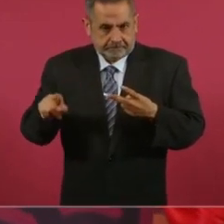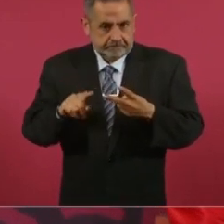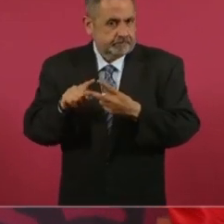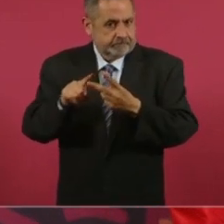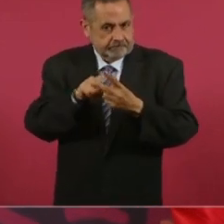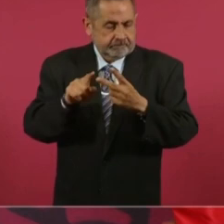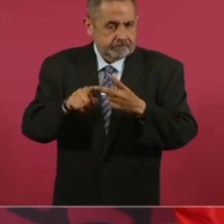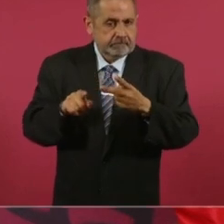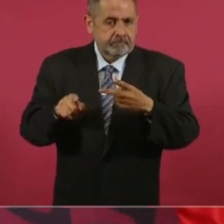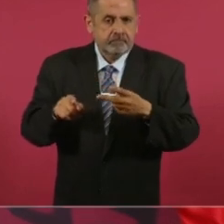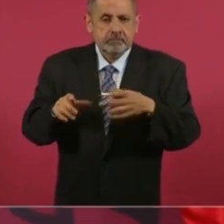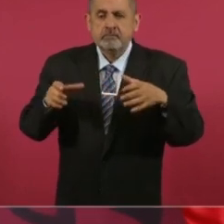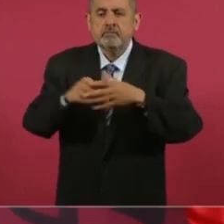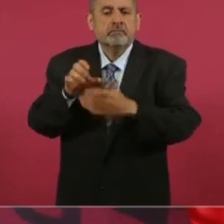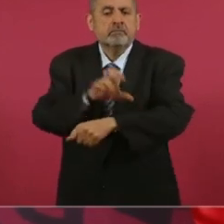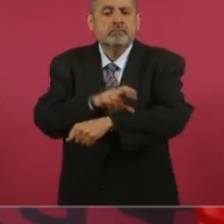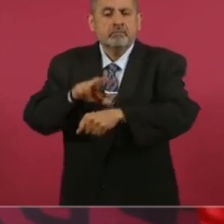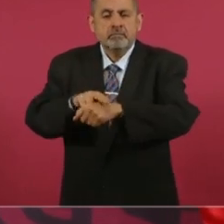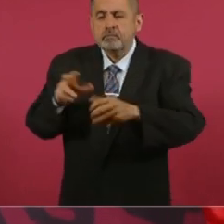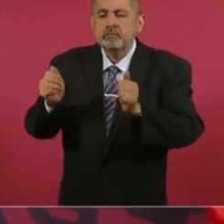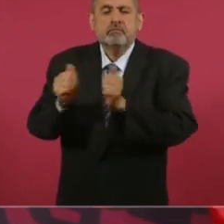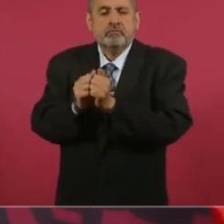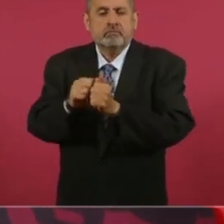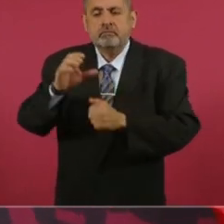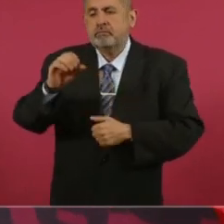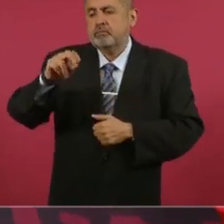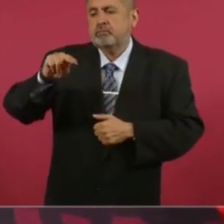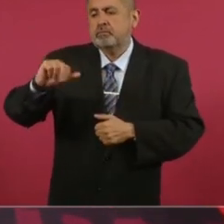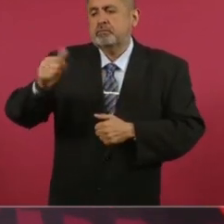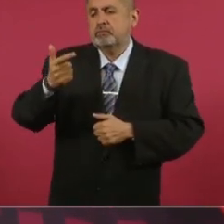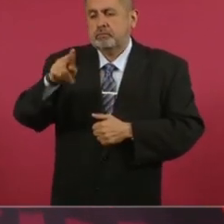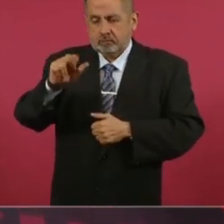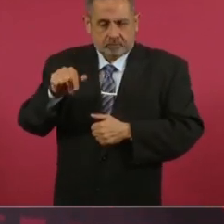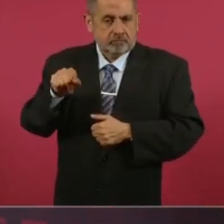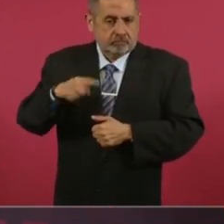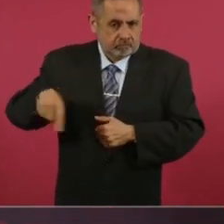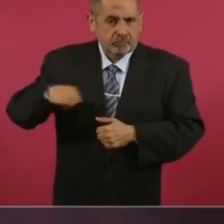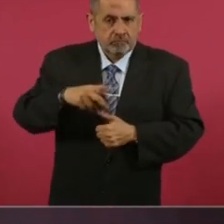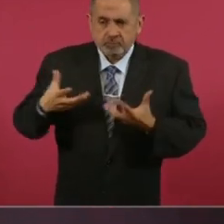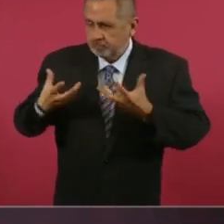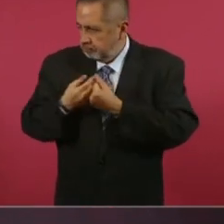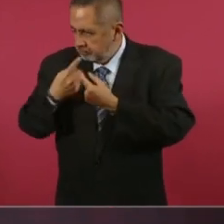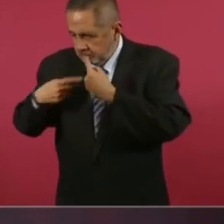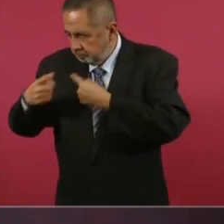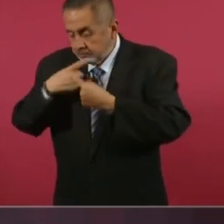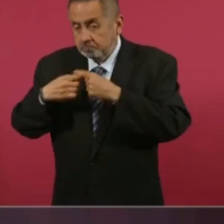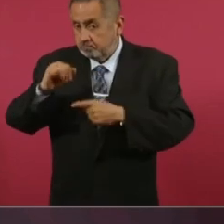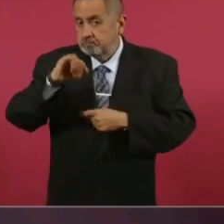que es el coordinador de CONAGUA, y